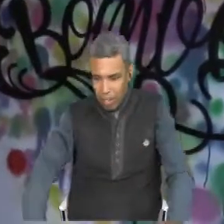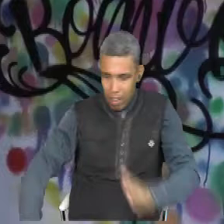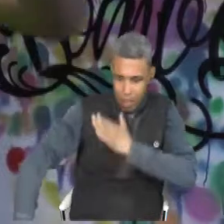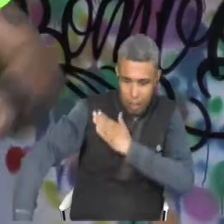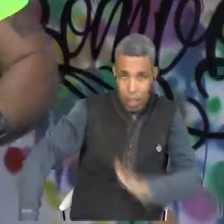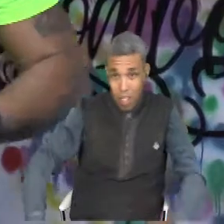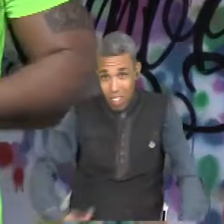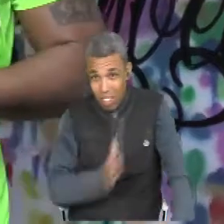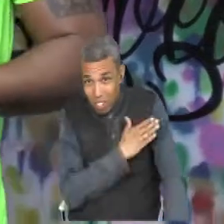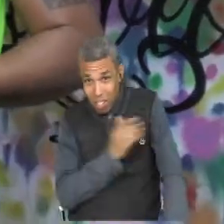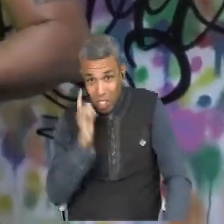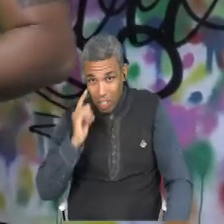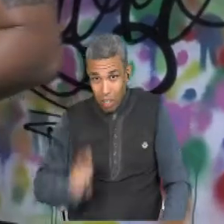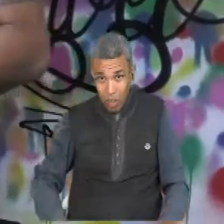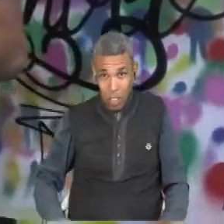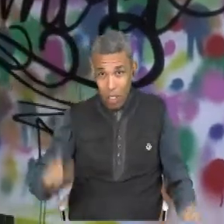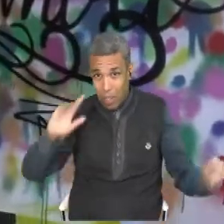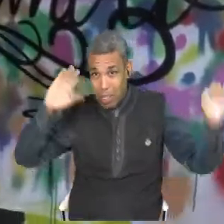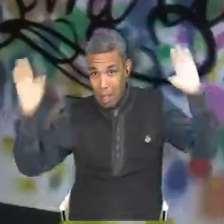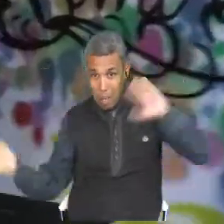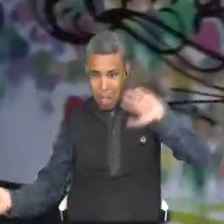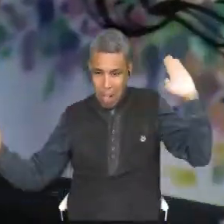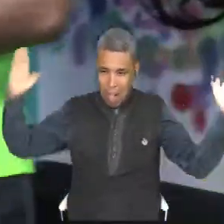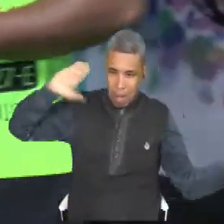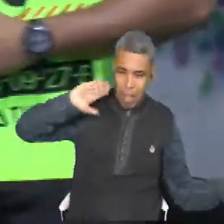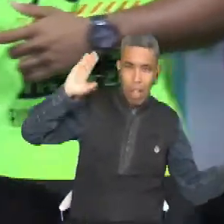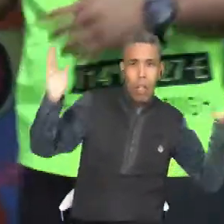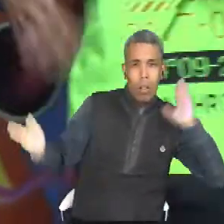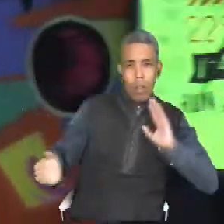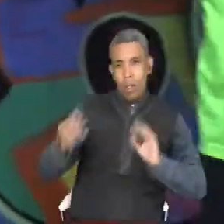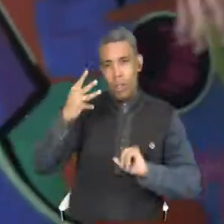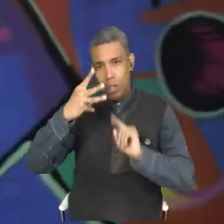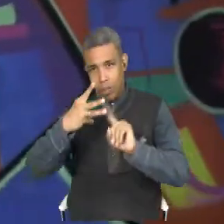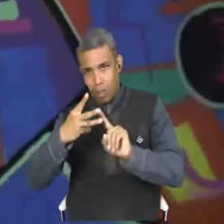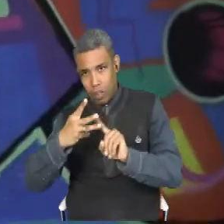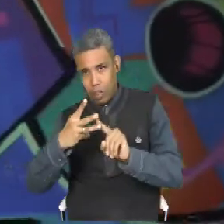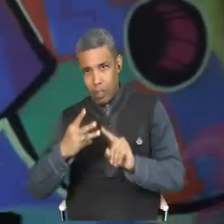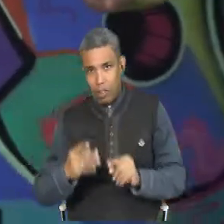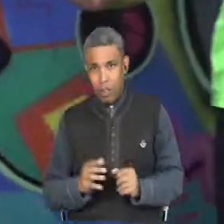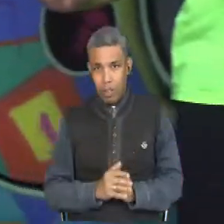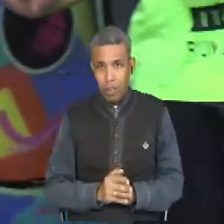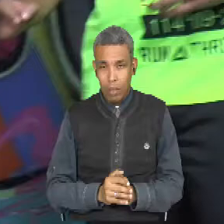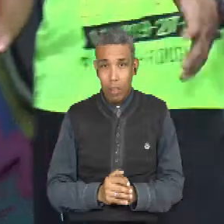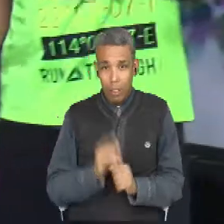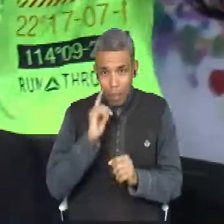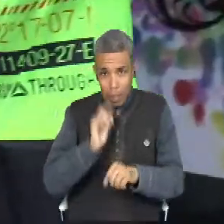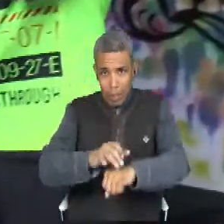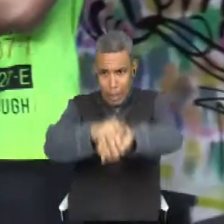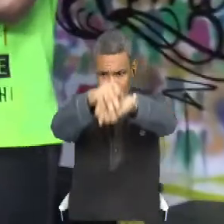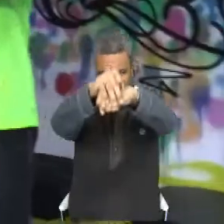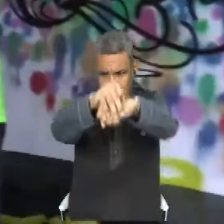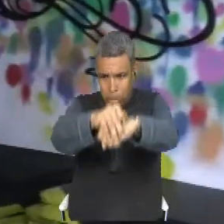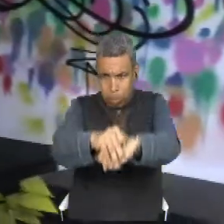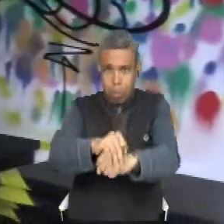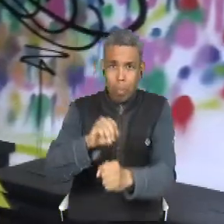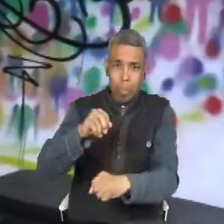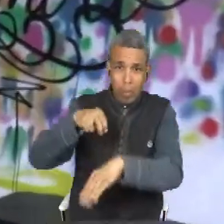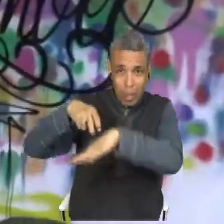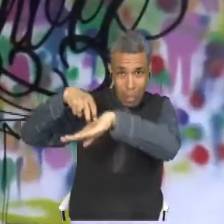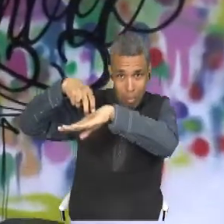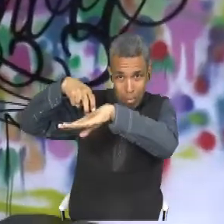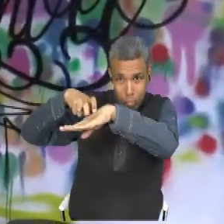intensidad, que fueron los payasitos. Y por último, ya hicimos el trabajo, que fue el skipping y la sentadilla. Entonces ya Kiara, pues ya